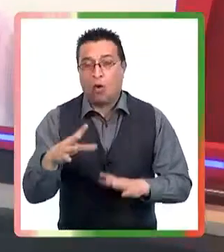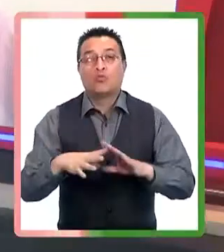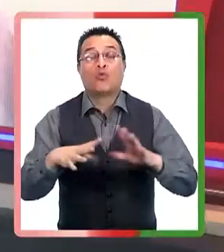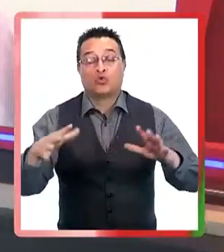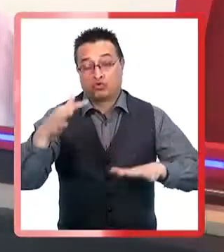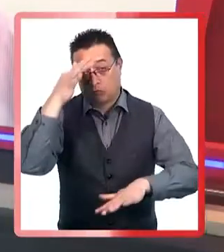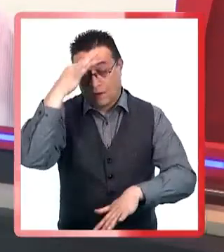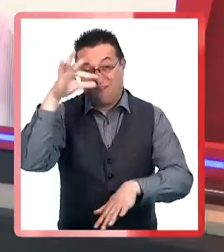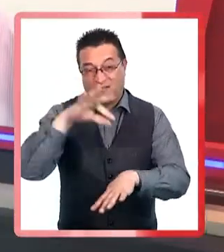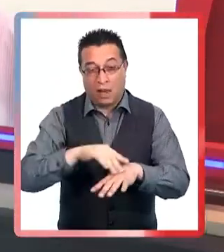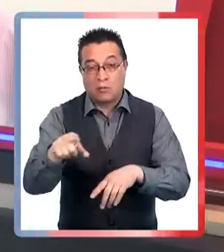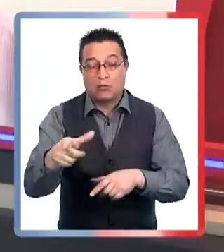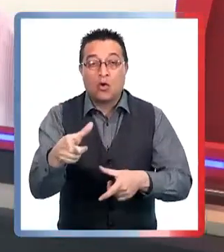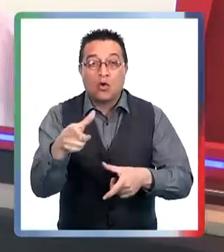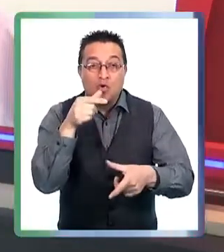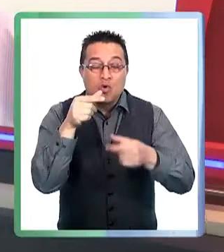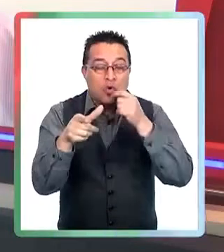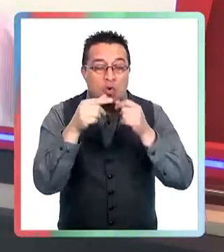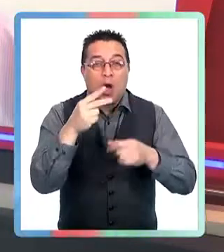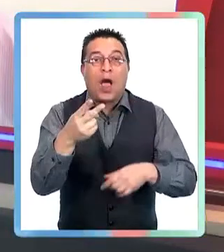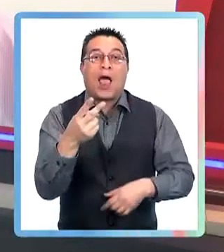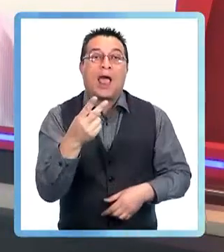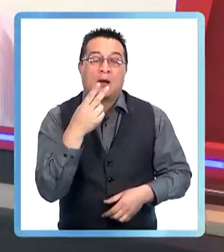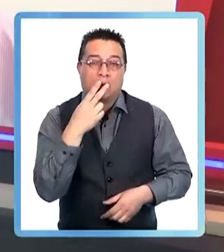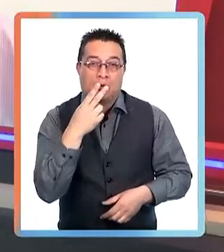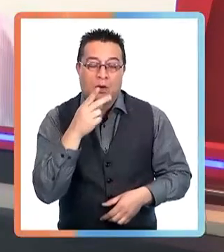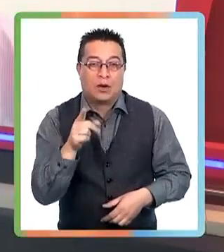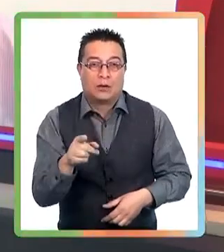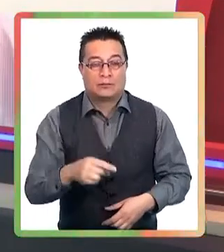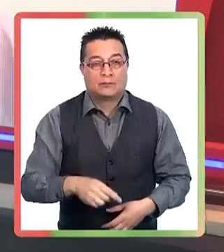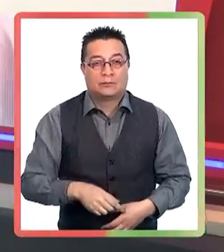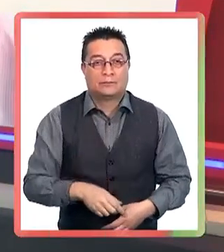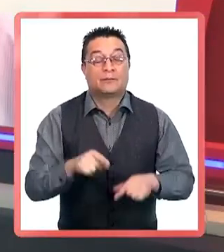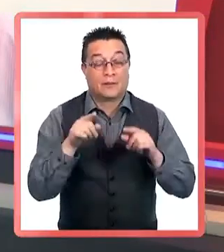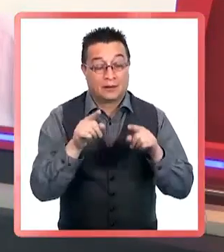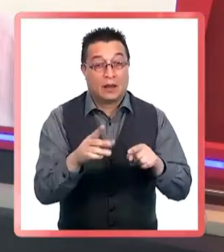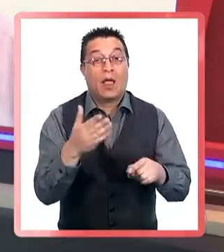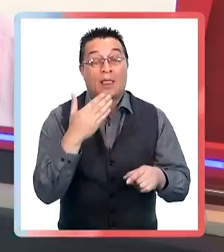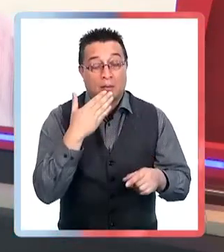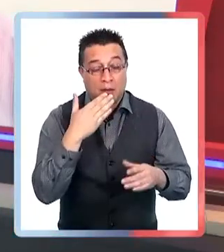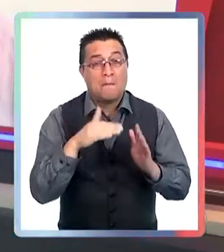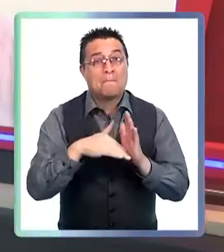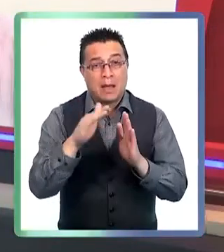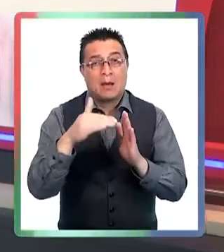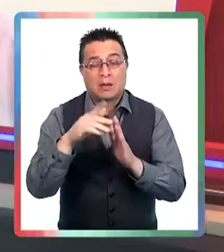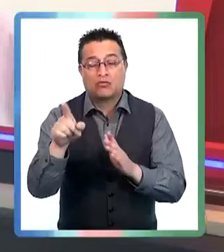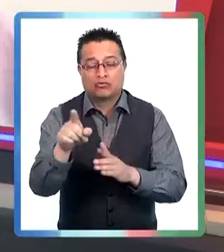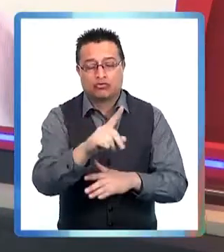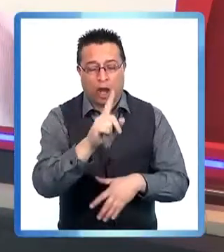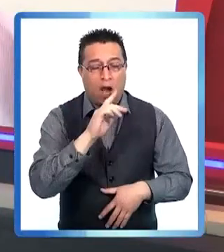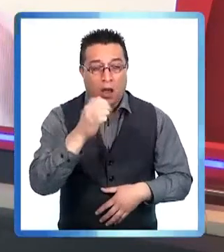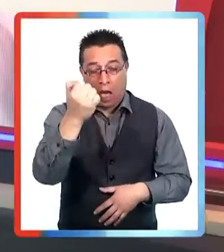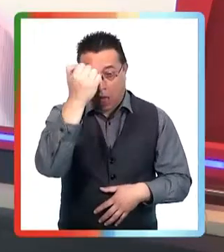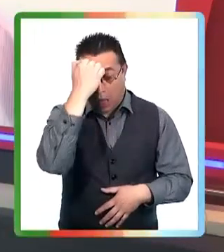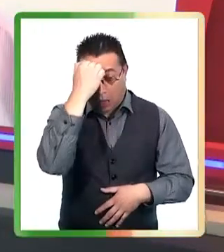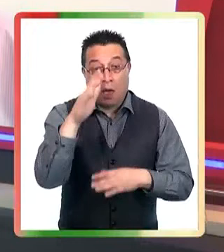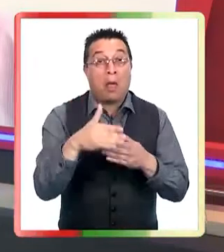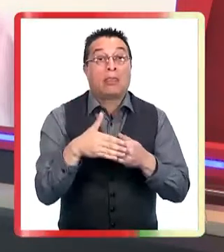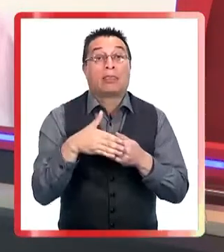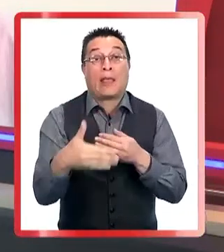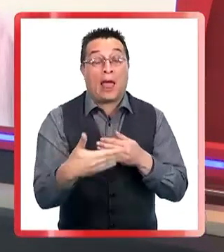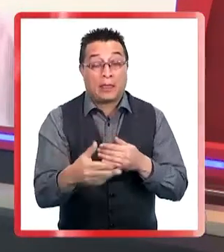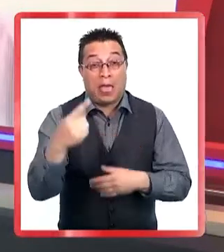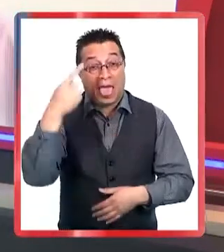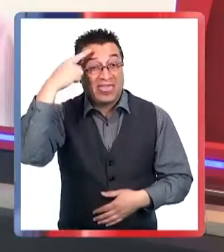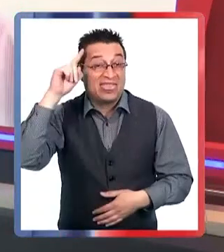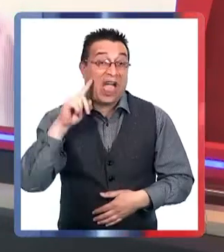enfermos con daño por el consumo de tabaco. Terriblemente arrepentidos la mayoría, pero ya se arrepintieron tarde, si ya